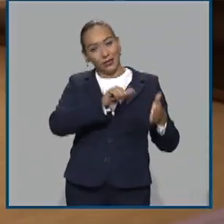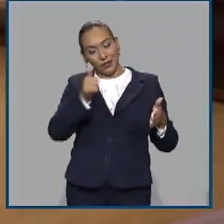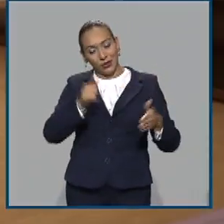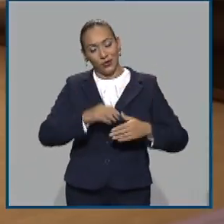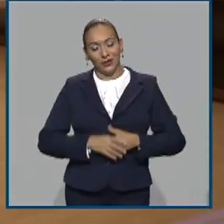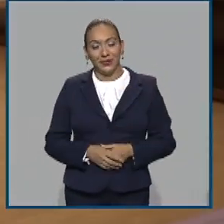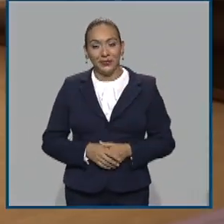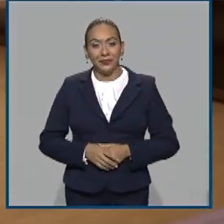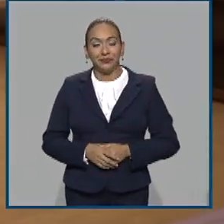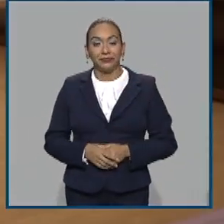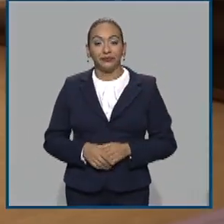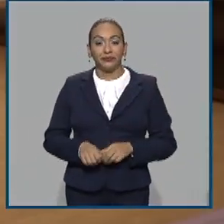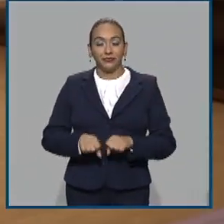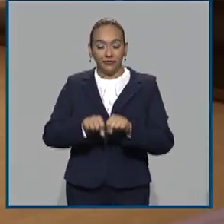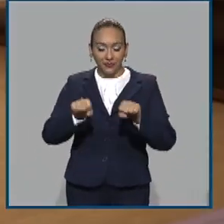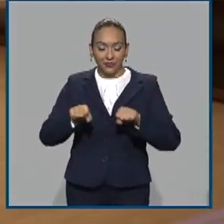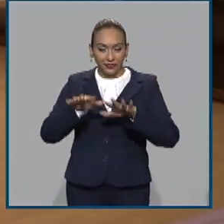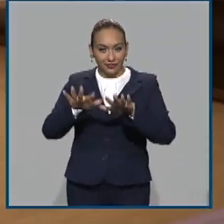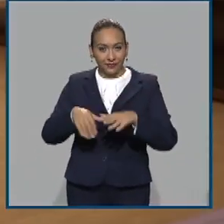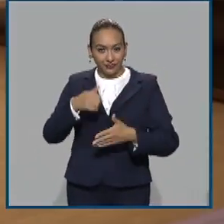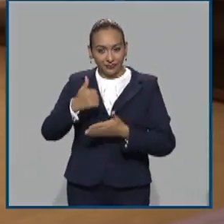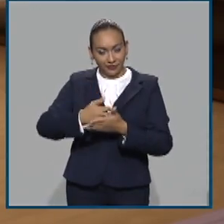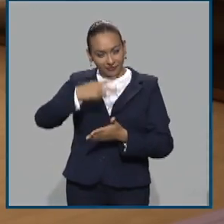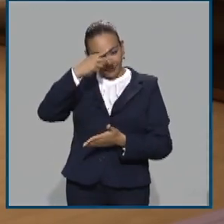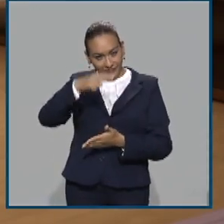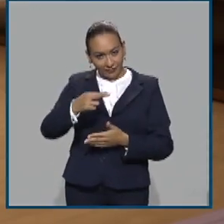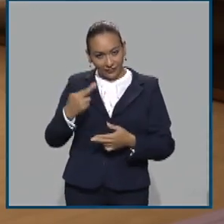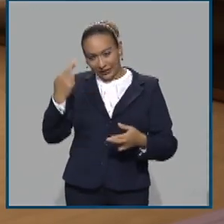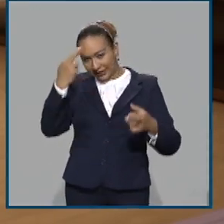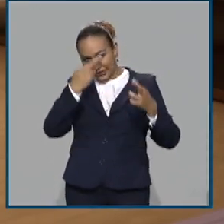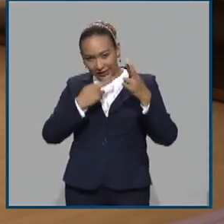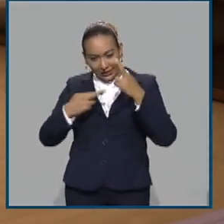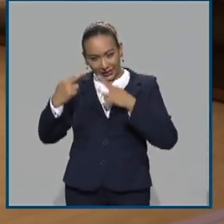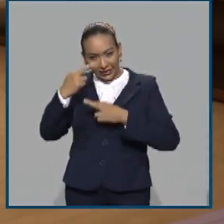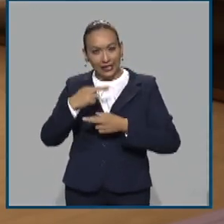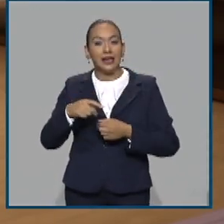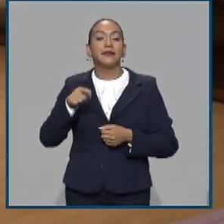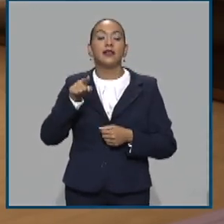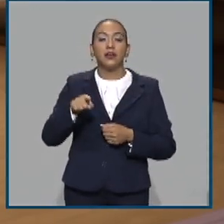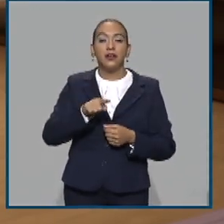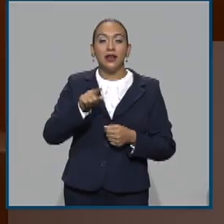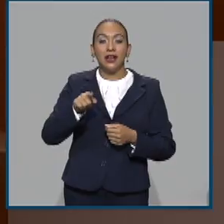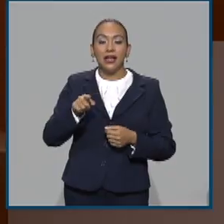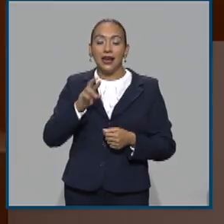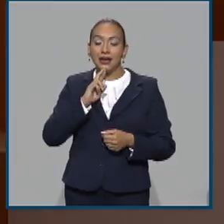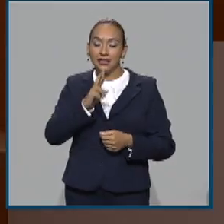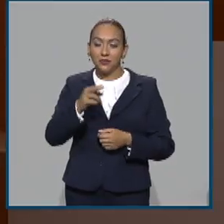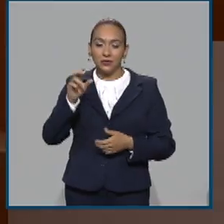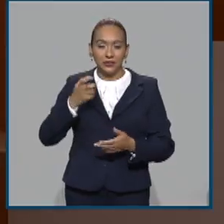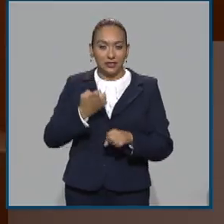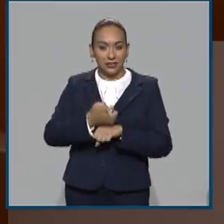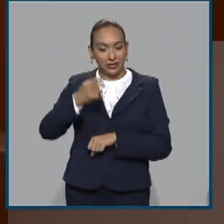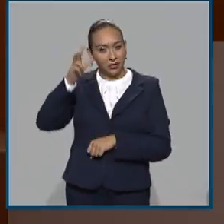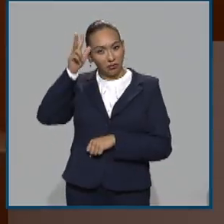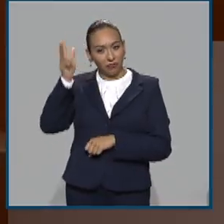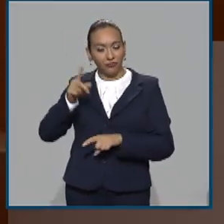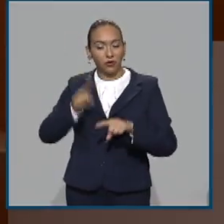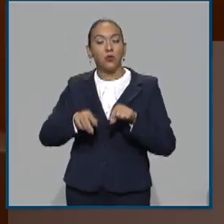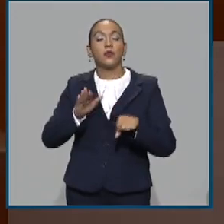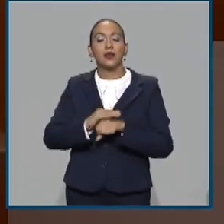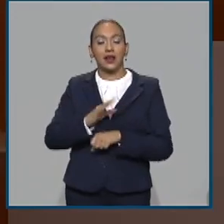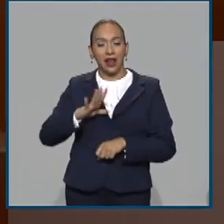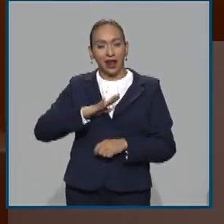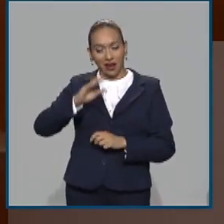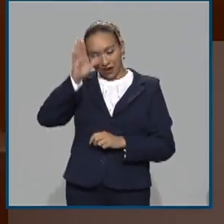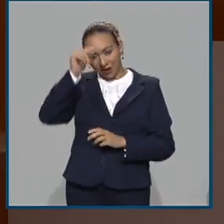La Sala Regional Ciudad de México revocó parcialmente la resolución del Tribunal Electoral del Estado de Hidalgo que confirmaba el acuerdo